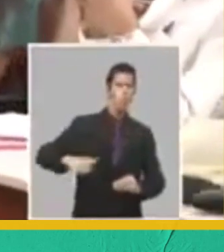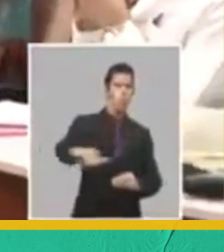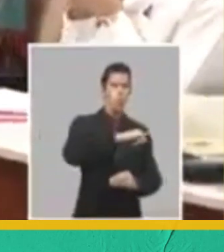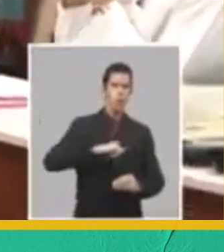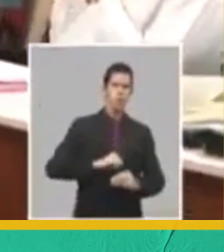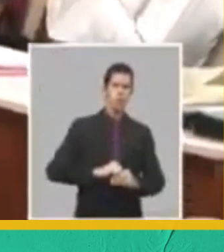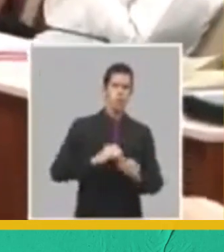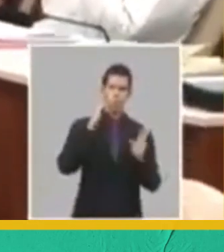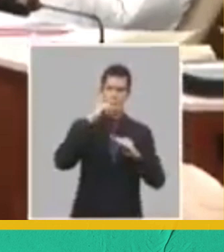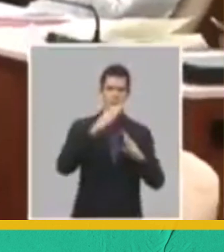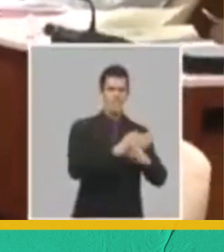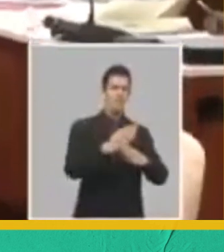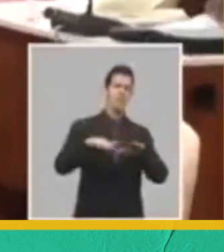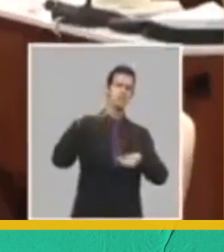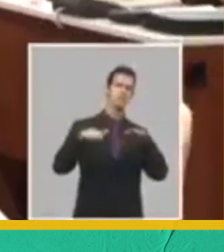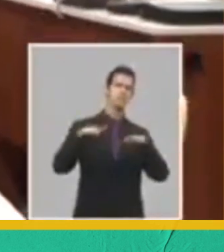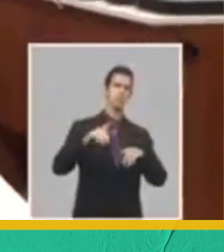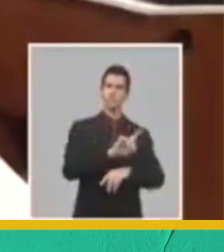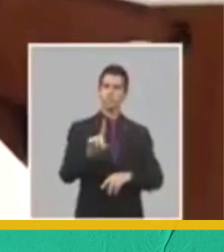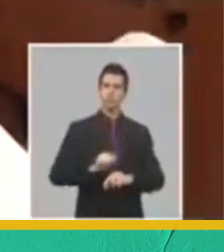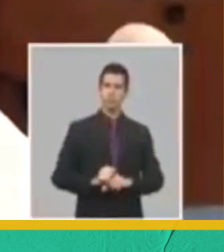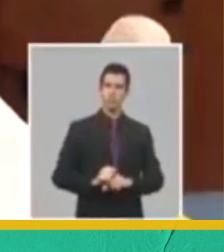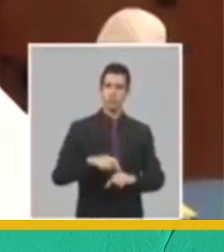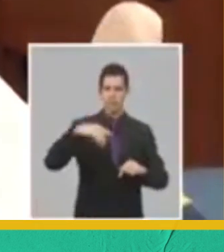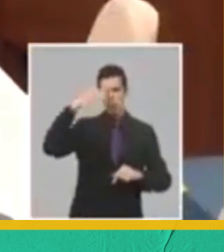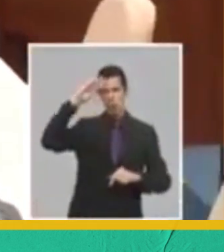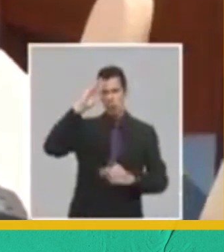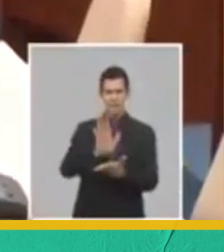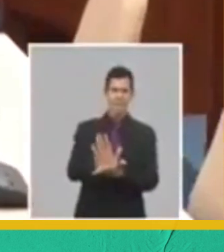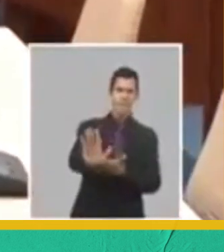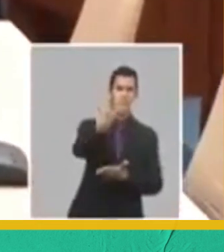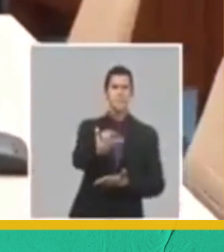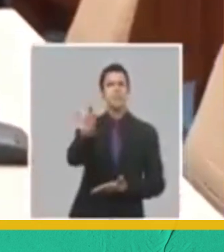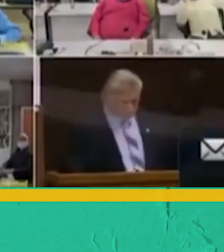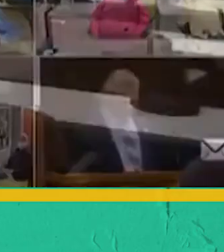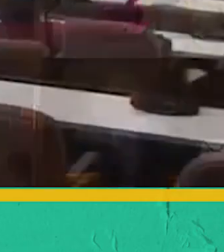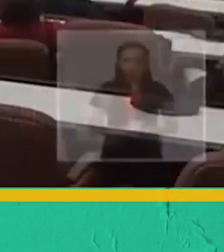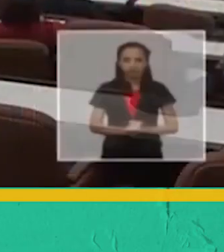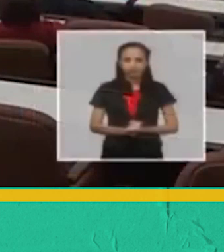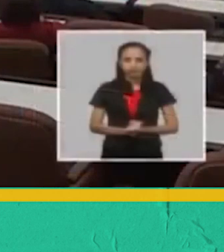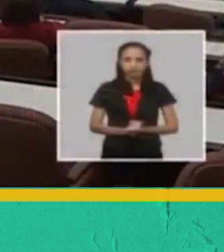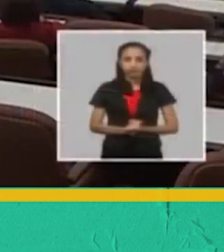Nadie queda desamparado en nuestro país. Así ha sido, así es y será siempre.